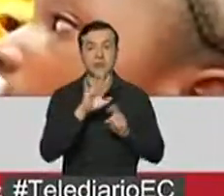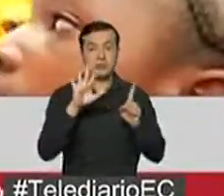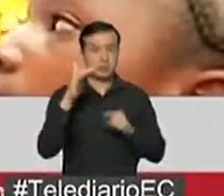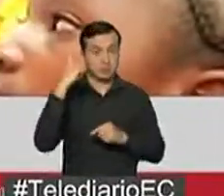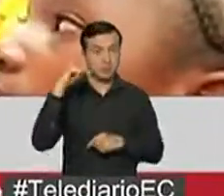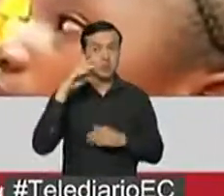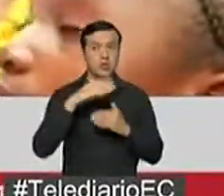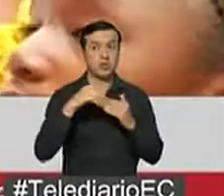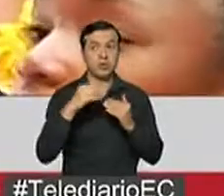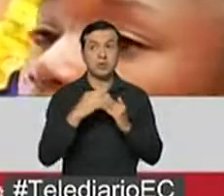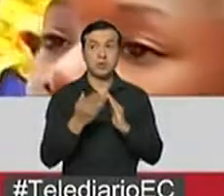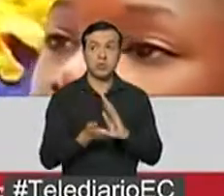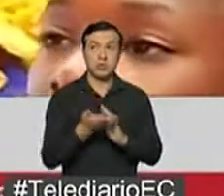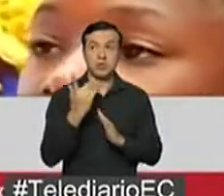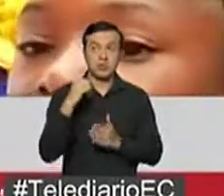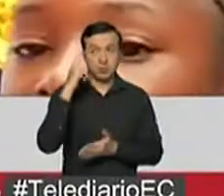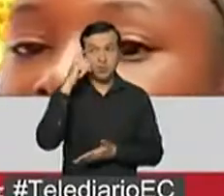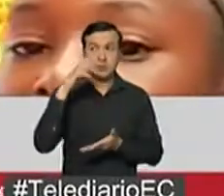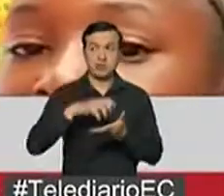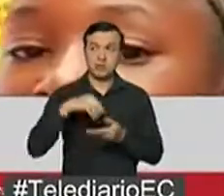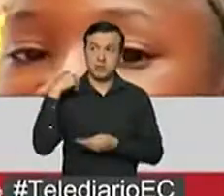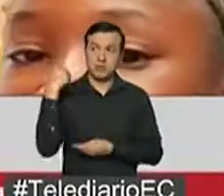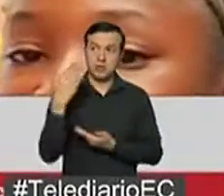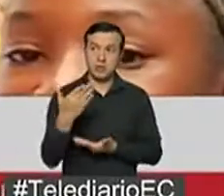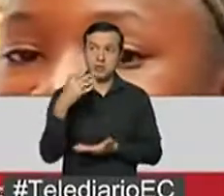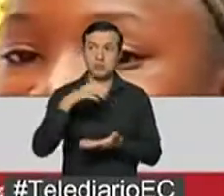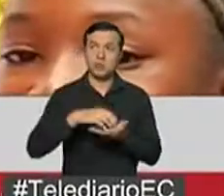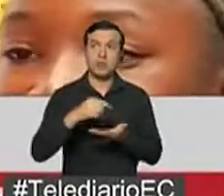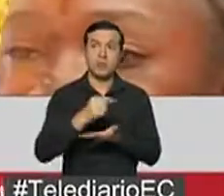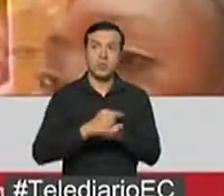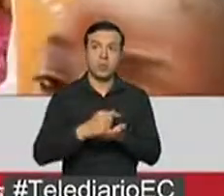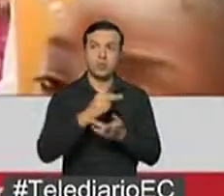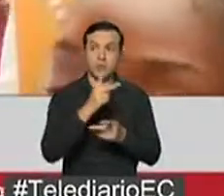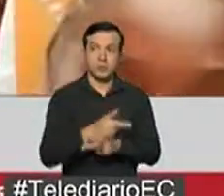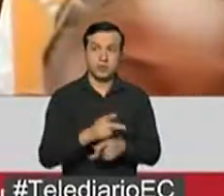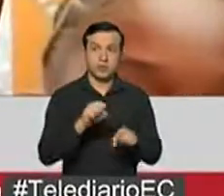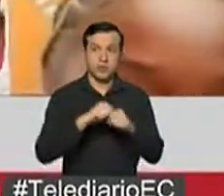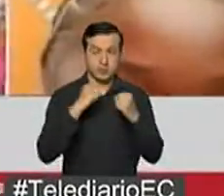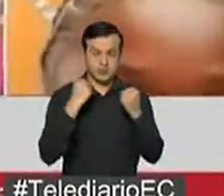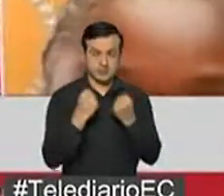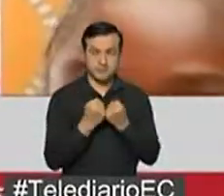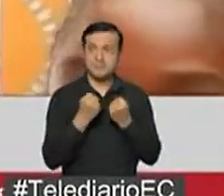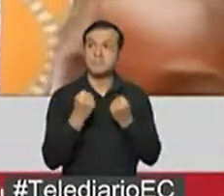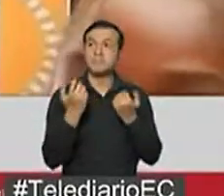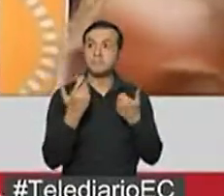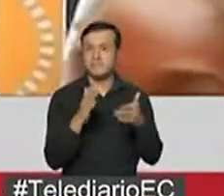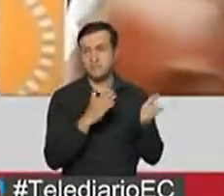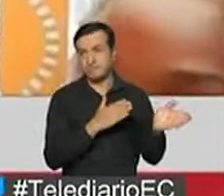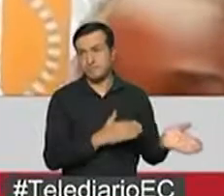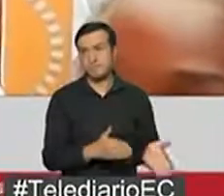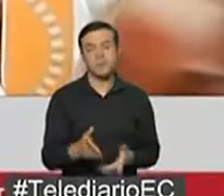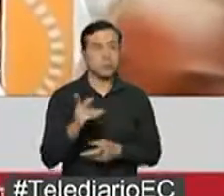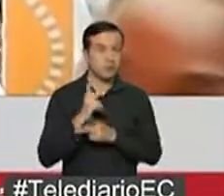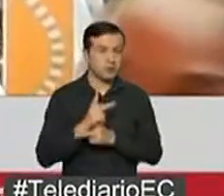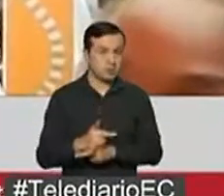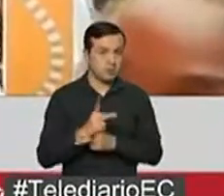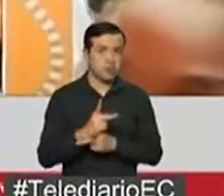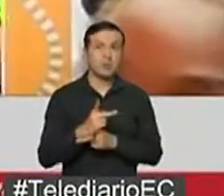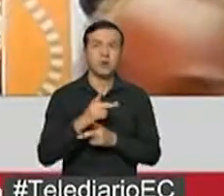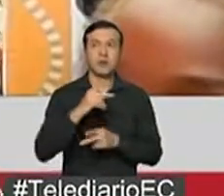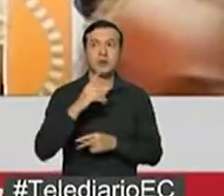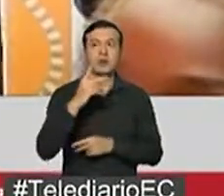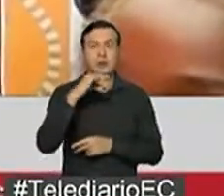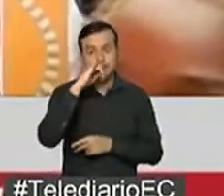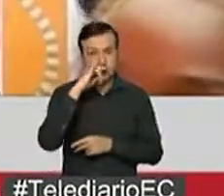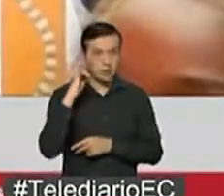que el gobierno nacional dará a guayas para temas de protección social desde la perspectiva de la política pública de protección a infancia